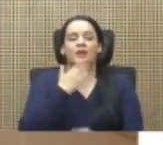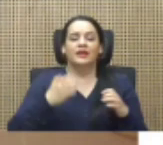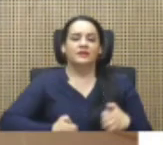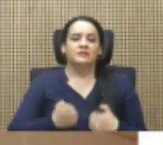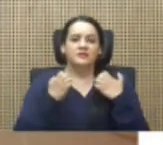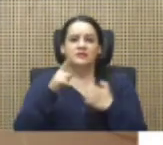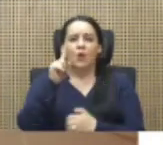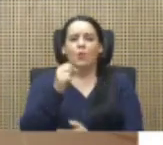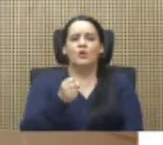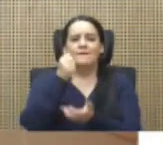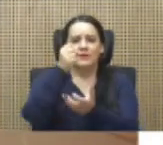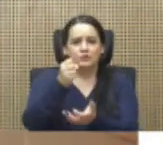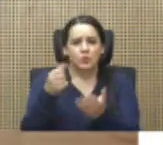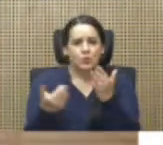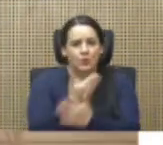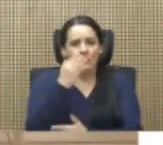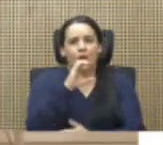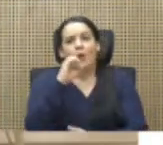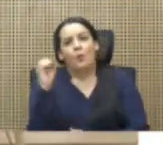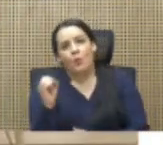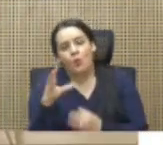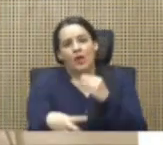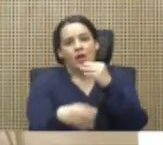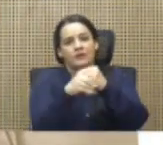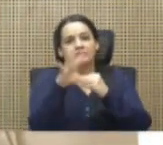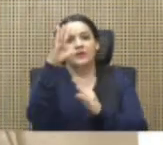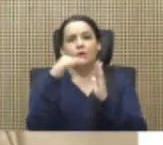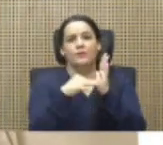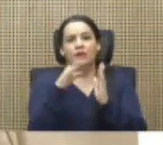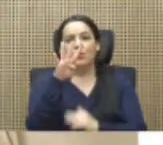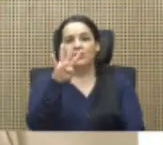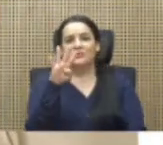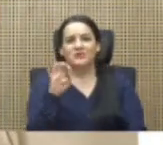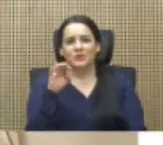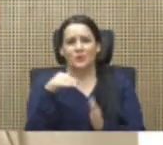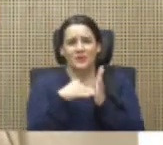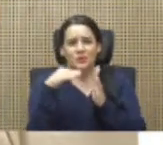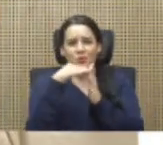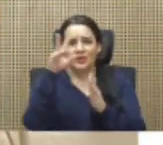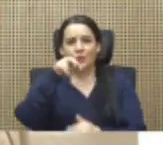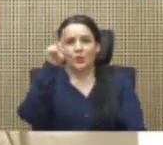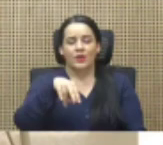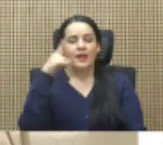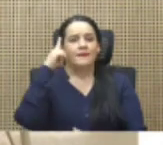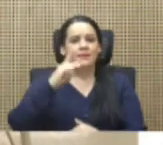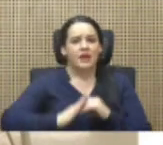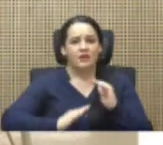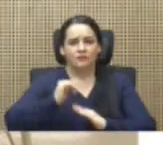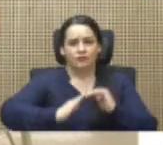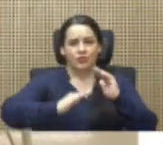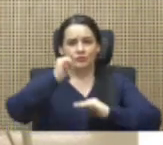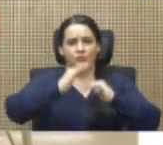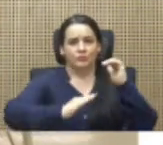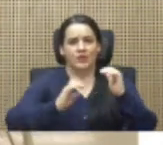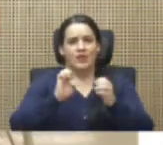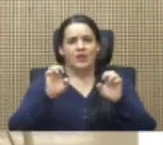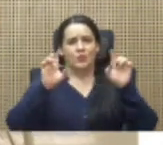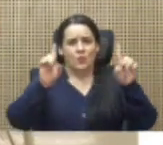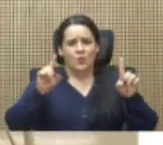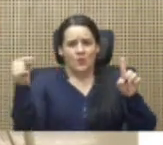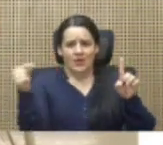una inversión nueva o adicional de 5.400 millones de colones para infraestructura educativa. Ese